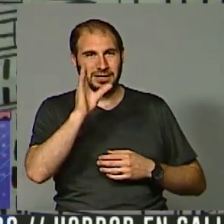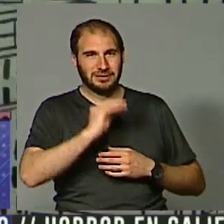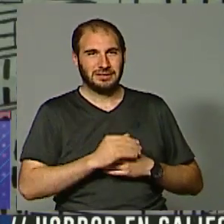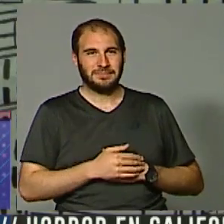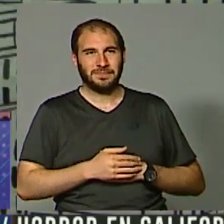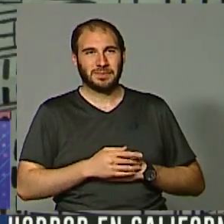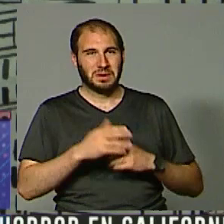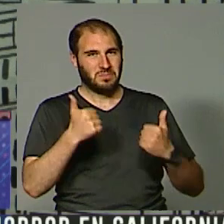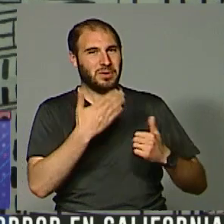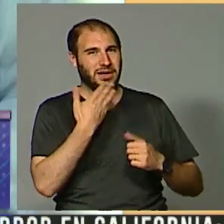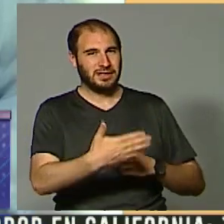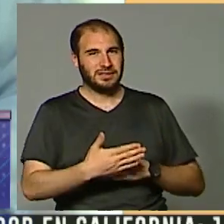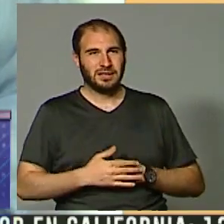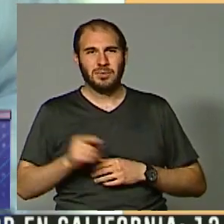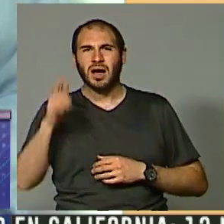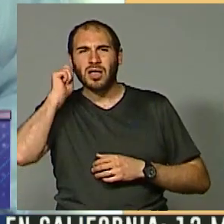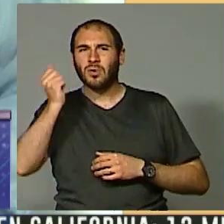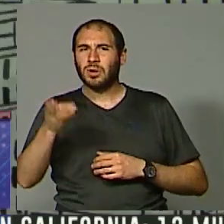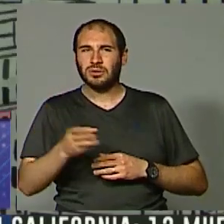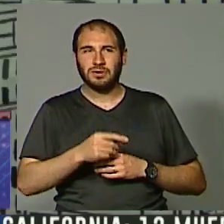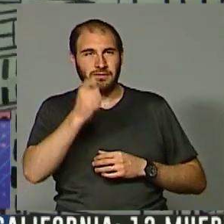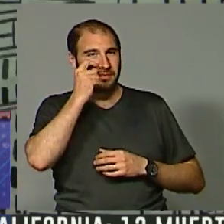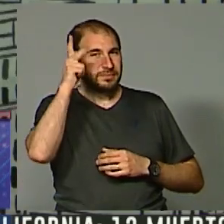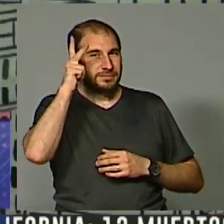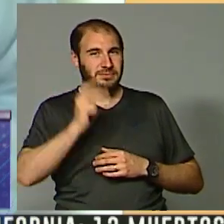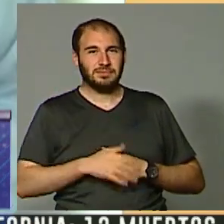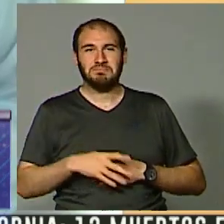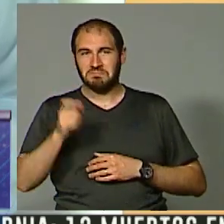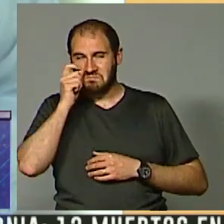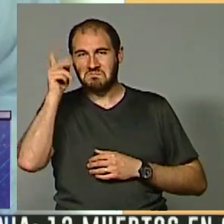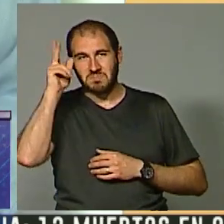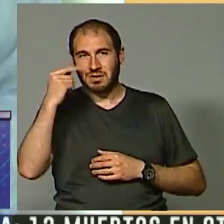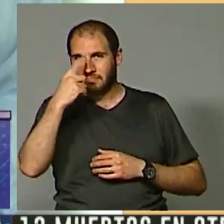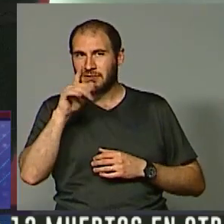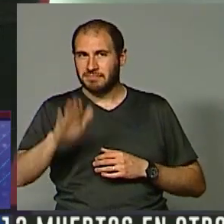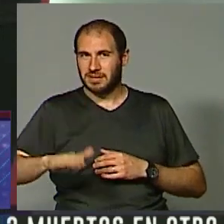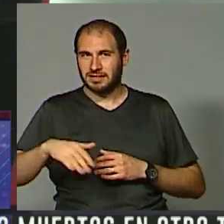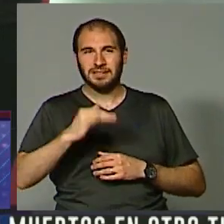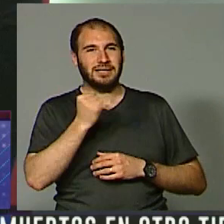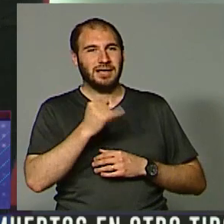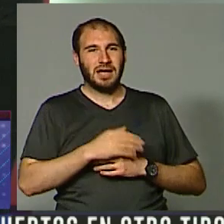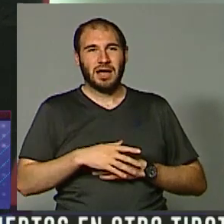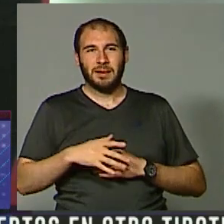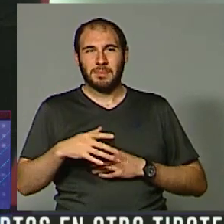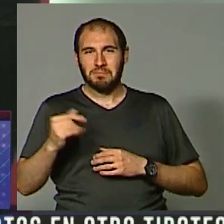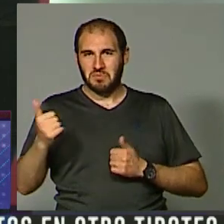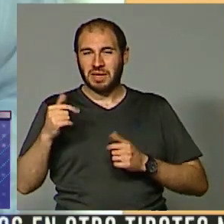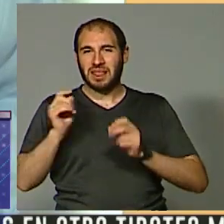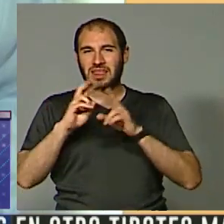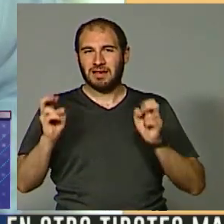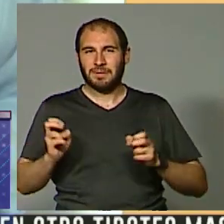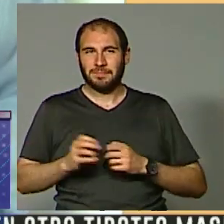noches. Muy bien, gracias. ¿Cuántos años tenés, Belén? 28. 28, tenés cara más pequeña. Sí, sí, sí. Pero digo, prometedora con el tema